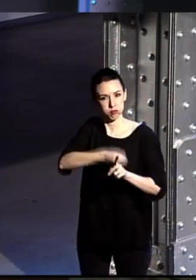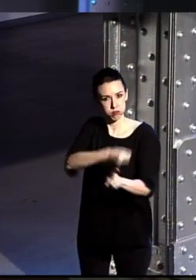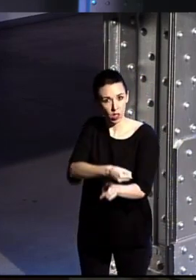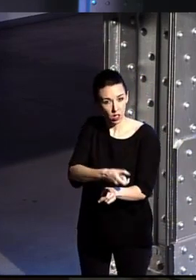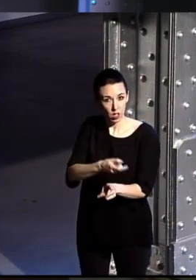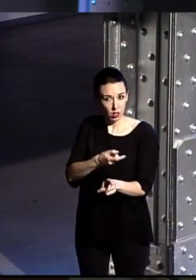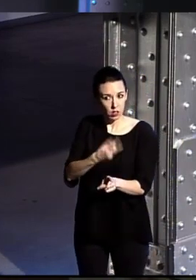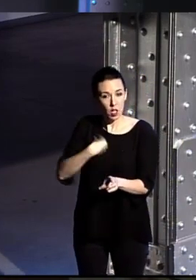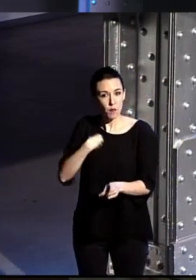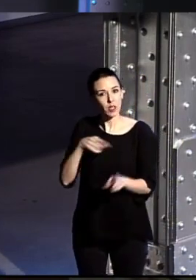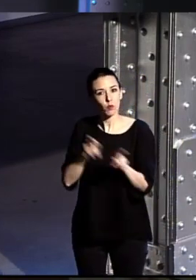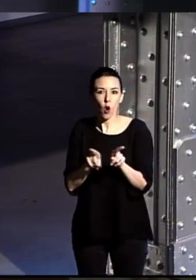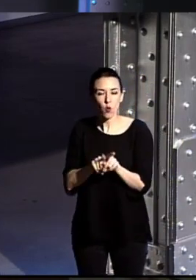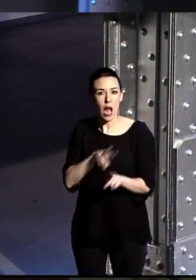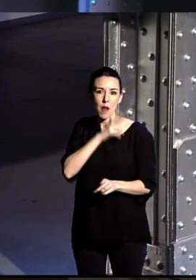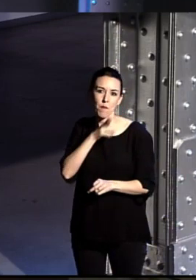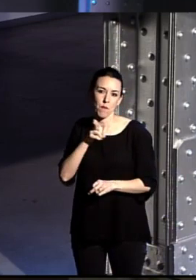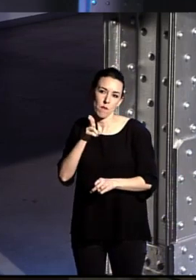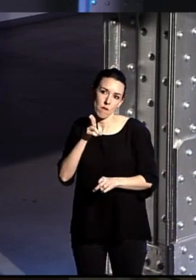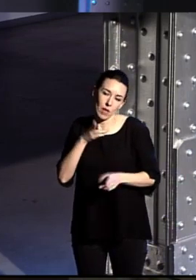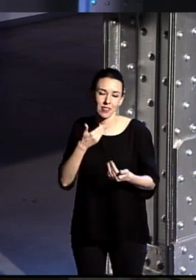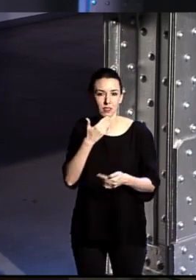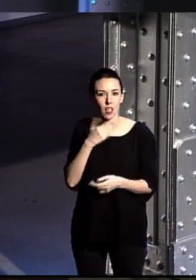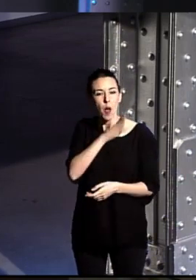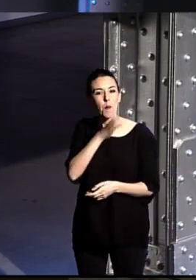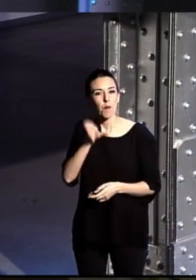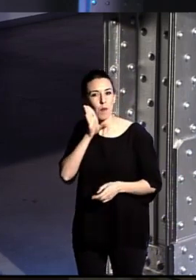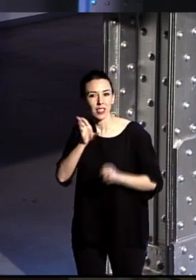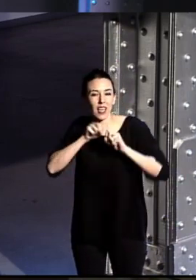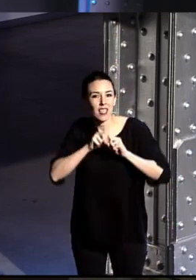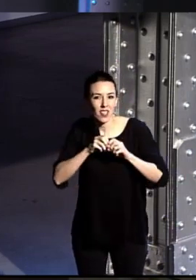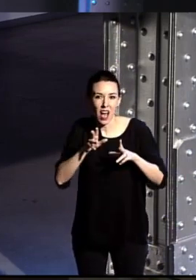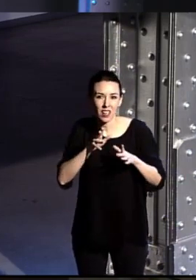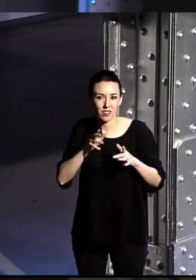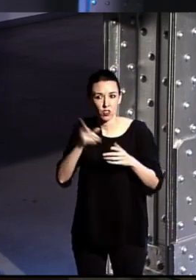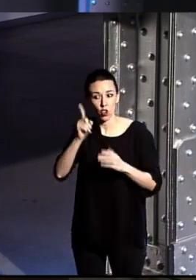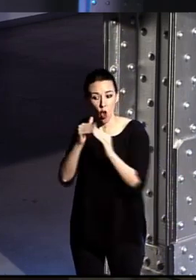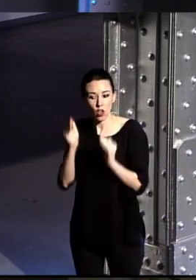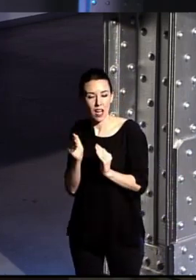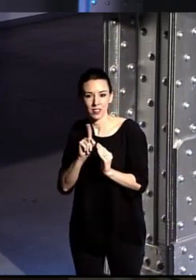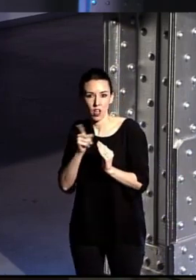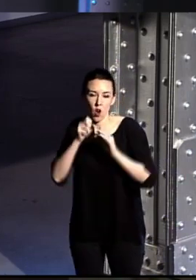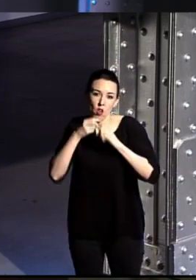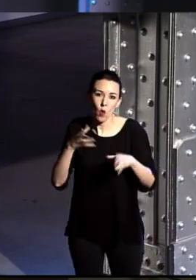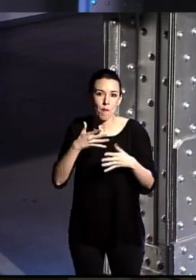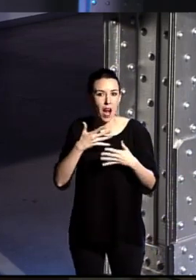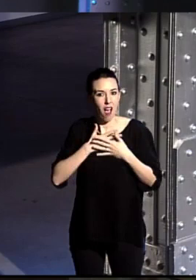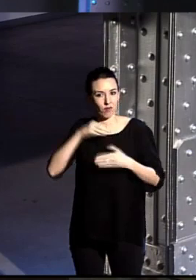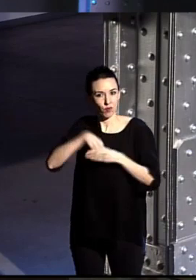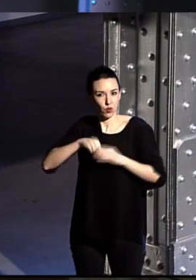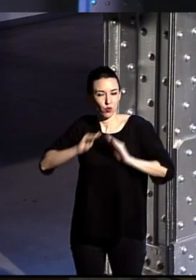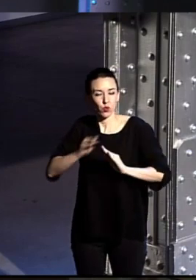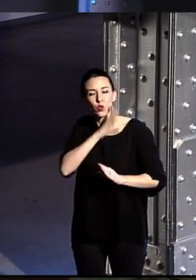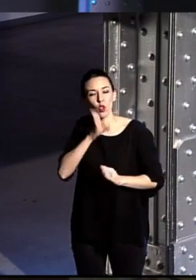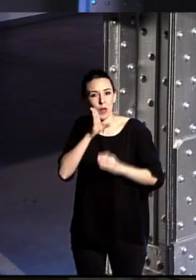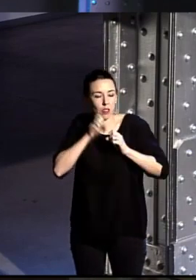a una maternidad extendida, ¿no? Digamos que extendía su maternidad fuera del domicilio y la extendía a la sociedad en general,